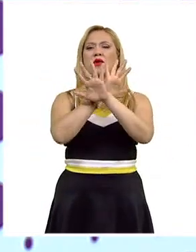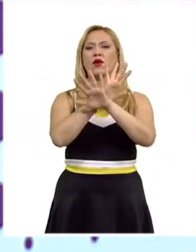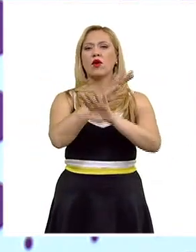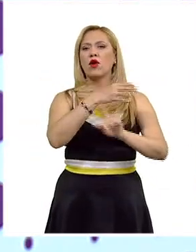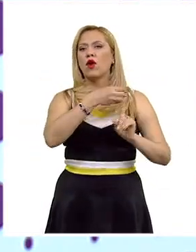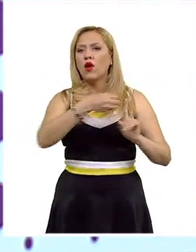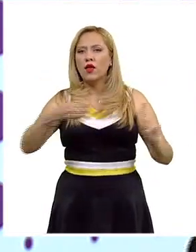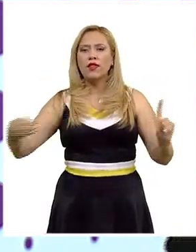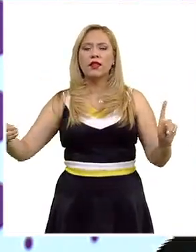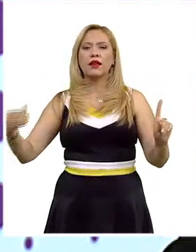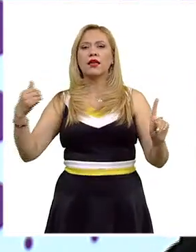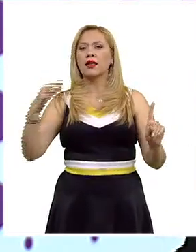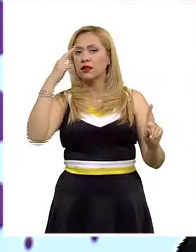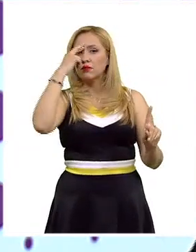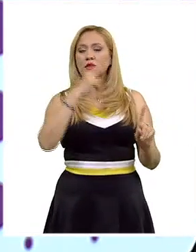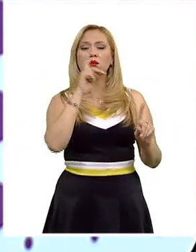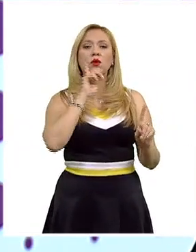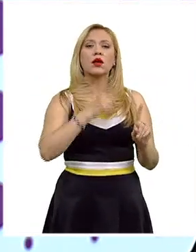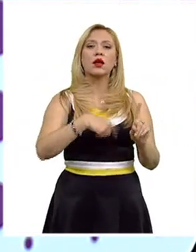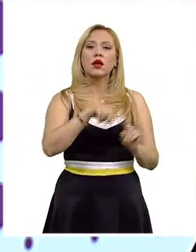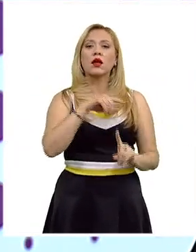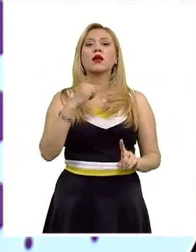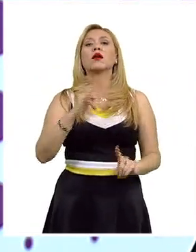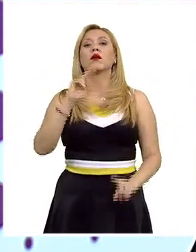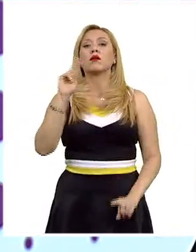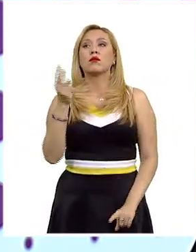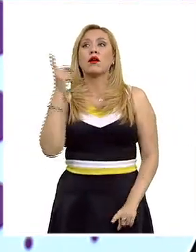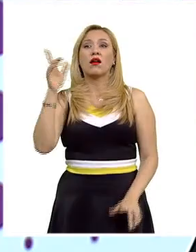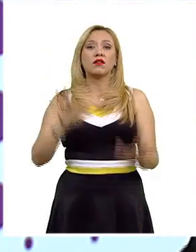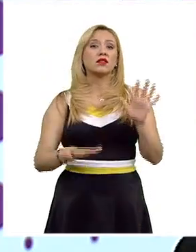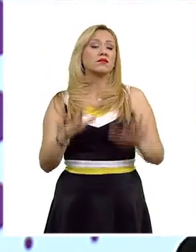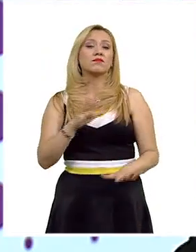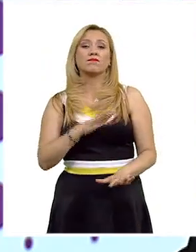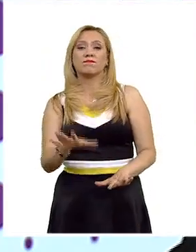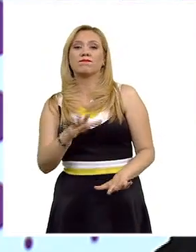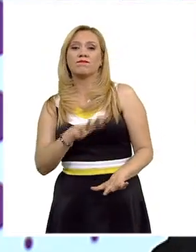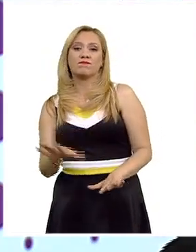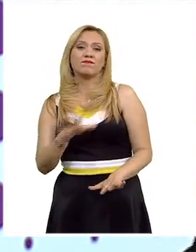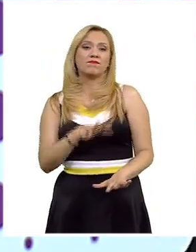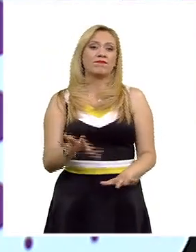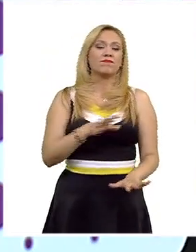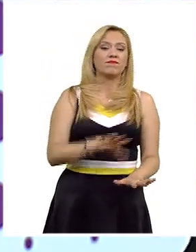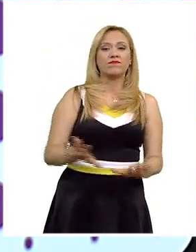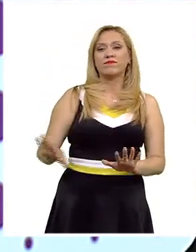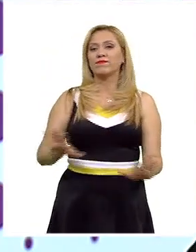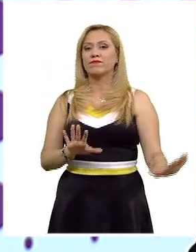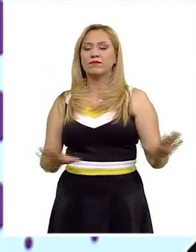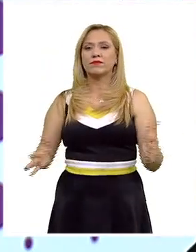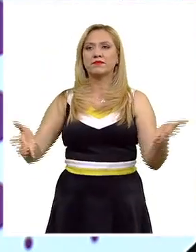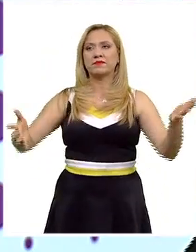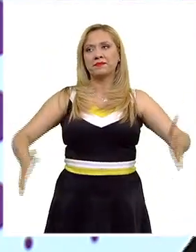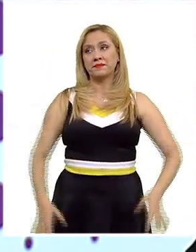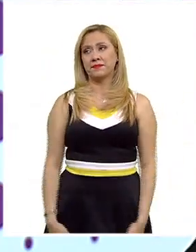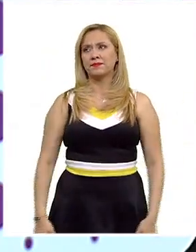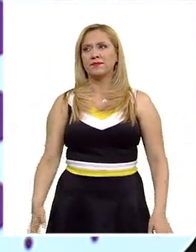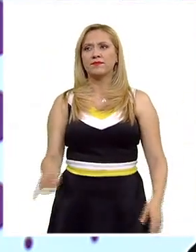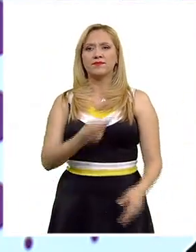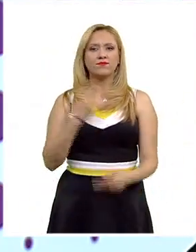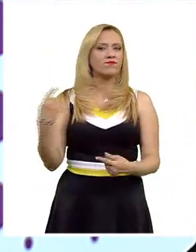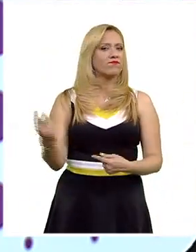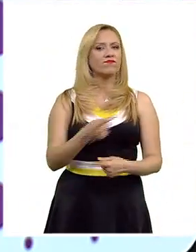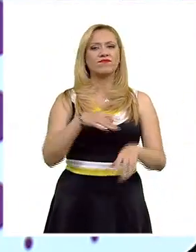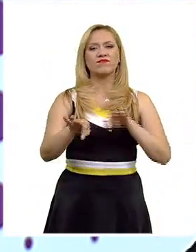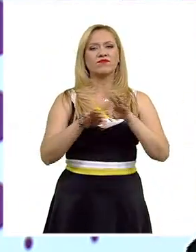orden social de género, pero también las universidades tienen resistencias institucionales al respecto en estos temas. Entonces, creo que hay un trabajo que hacer muy